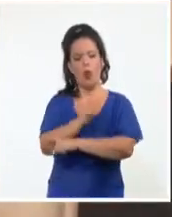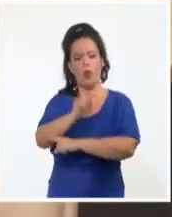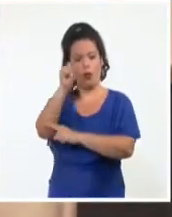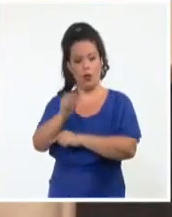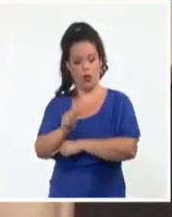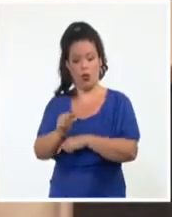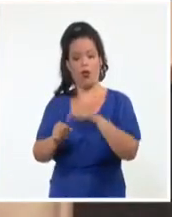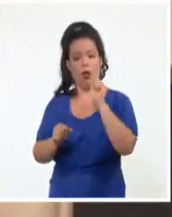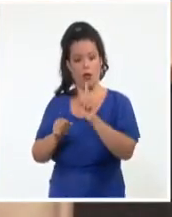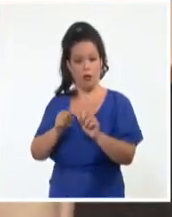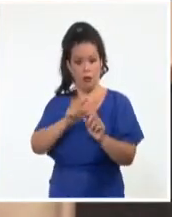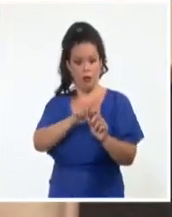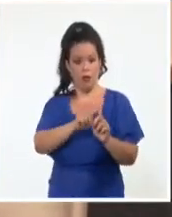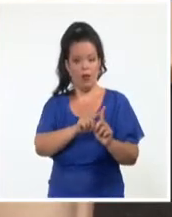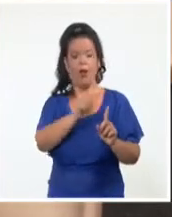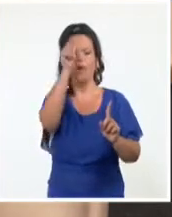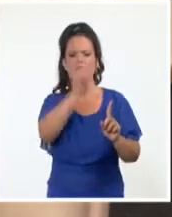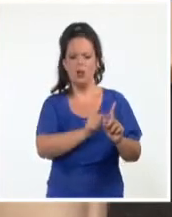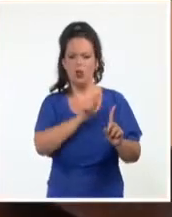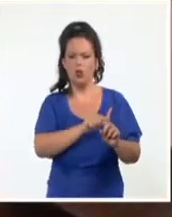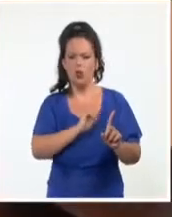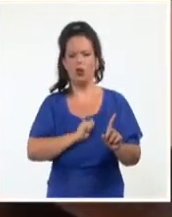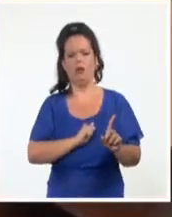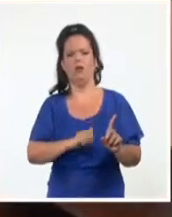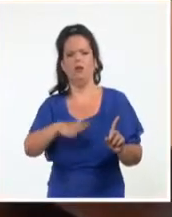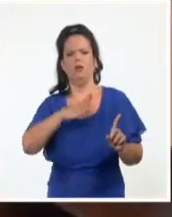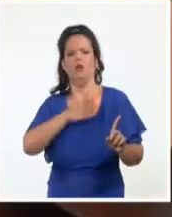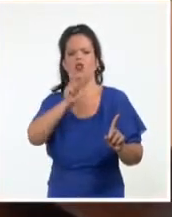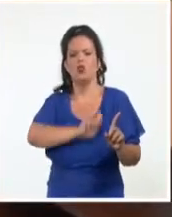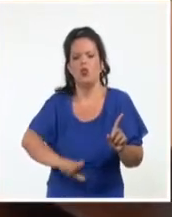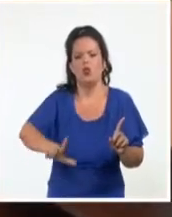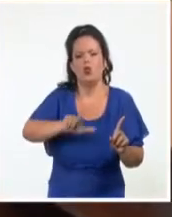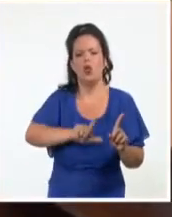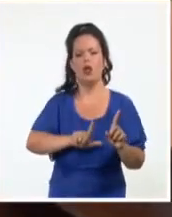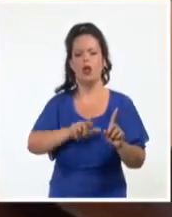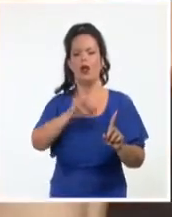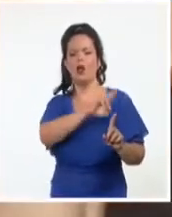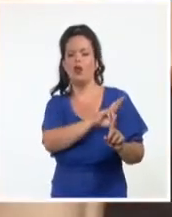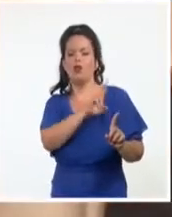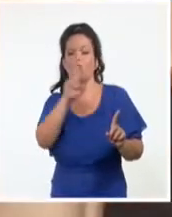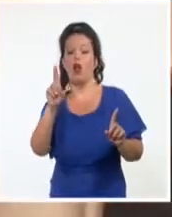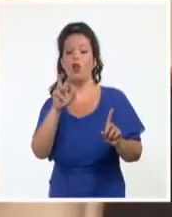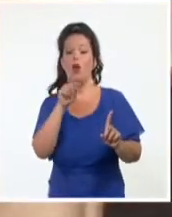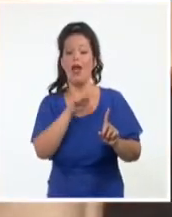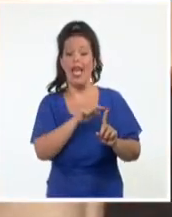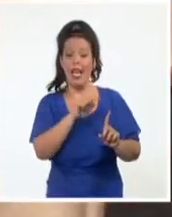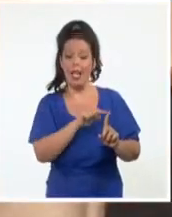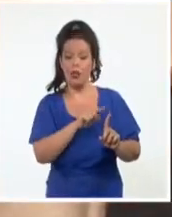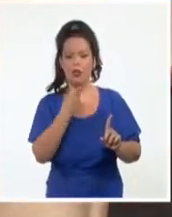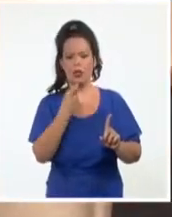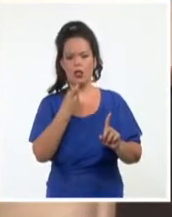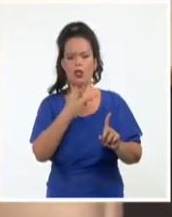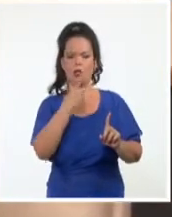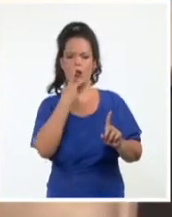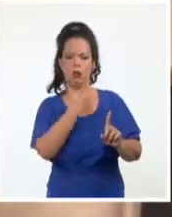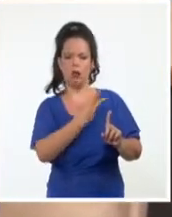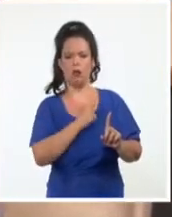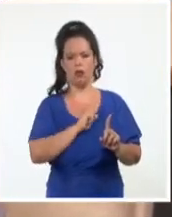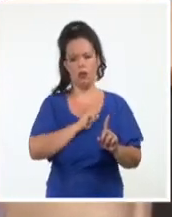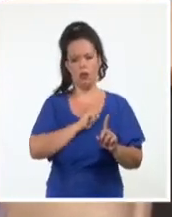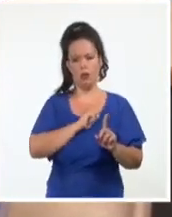como ciudadano en una sociedad socialista, como ciudadano revolucionario, es un tema que tenemos que profundizar. Y